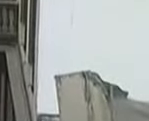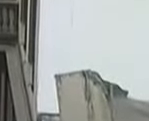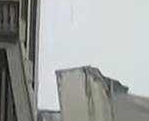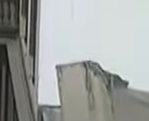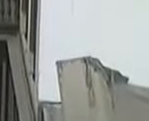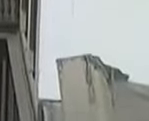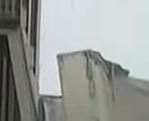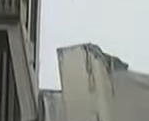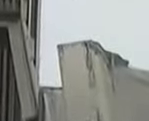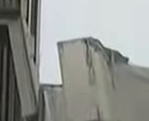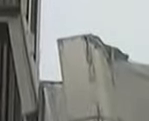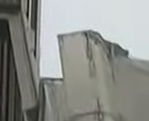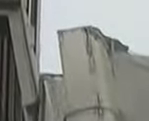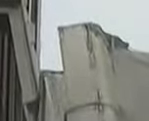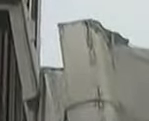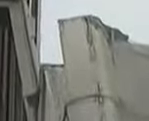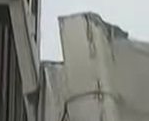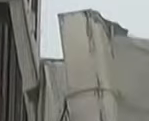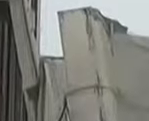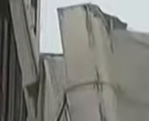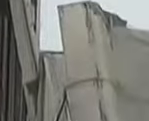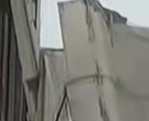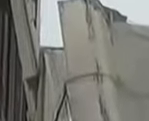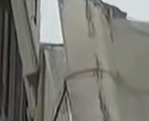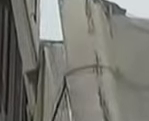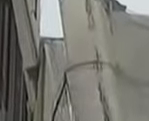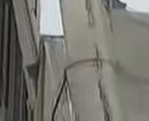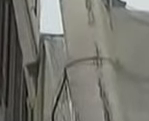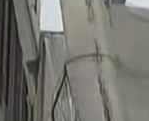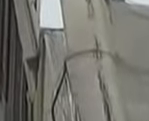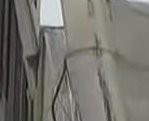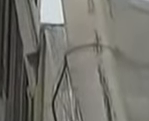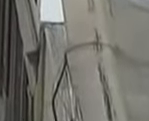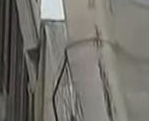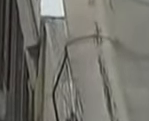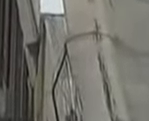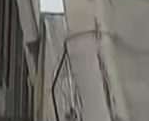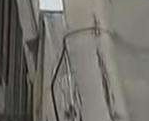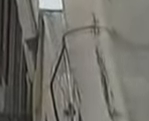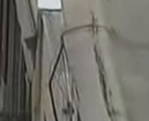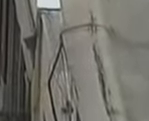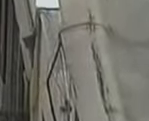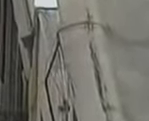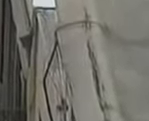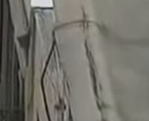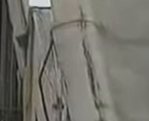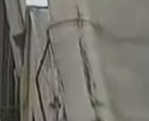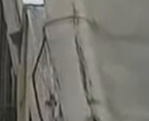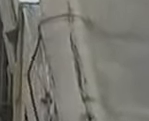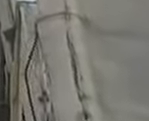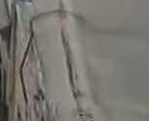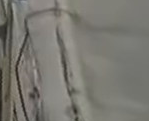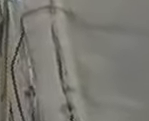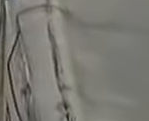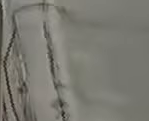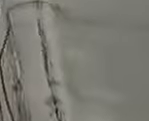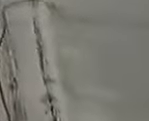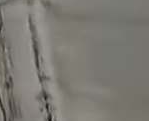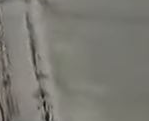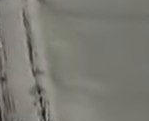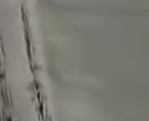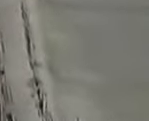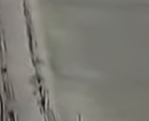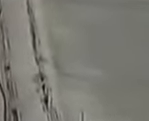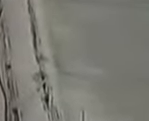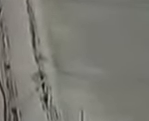Ellos van a presentar el plan de gobierno para que en adelante, luego de su presentación por 3 horas, como se ha previsto,